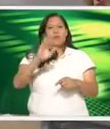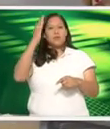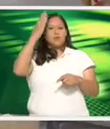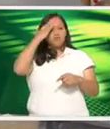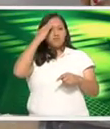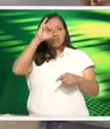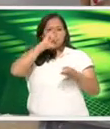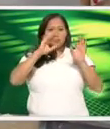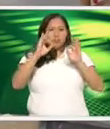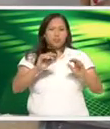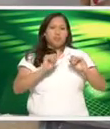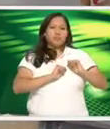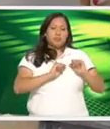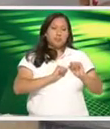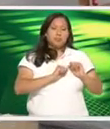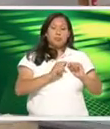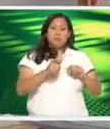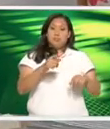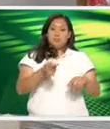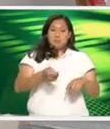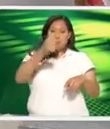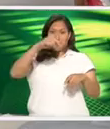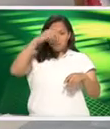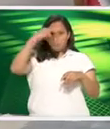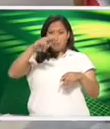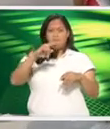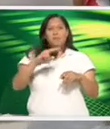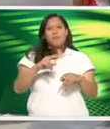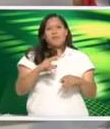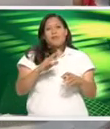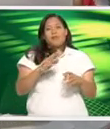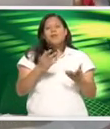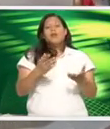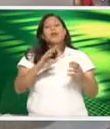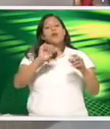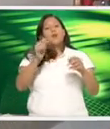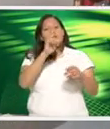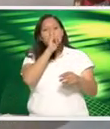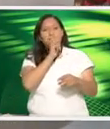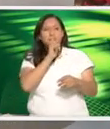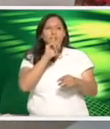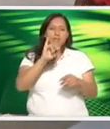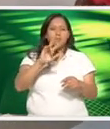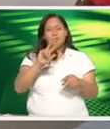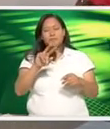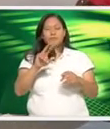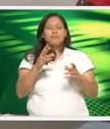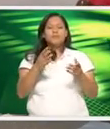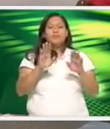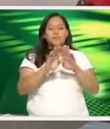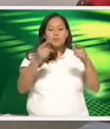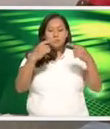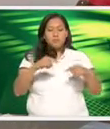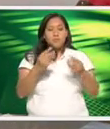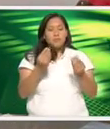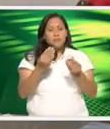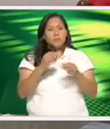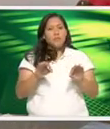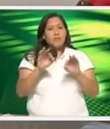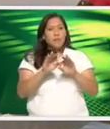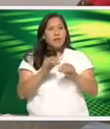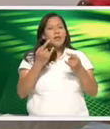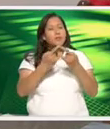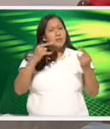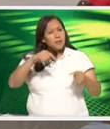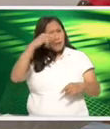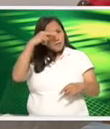militar. Y realmente es algo irrelevante, ¿no? Que no te puedes imaginar. Otro mito que también ha destacado muchísimo, ¿no? En la